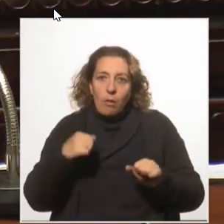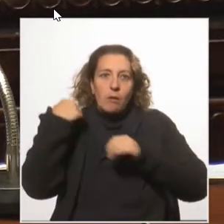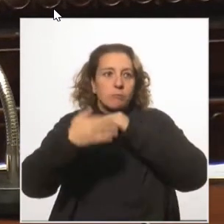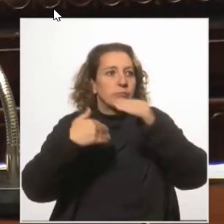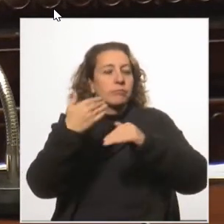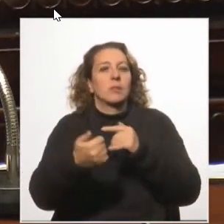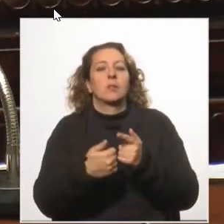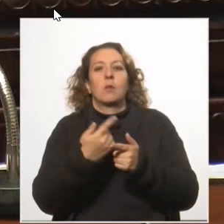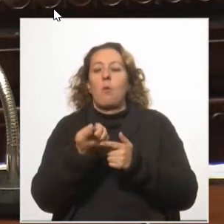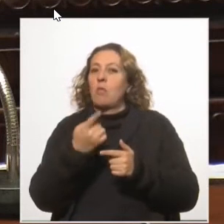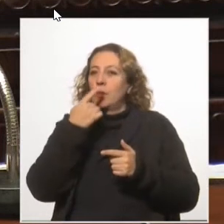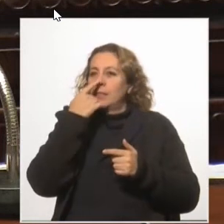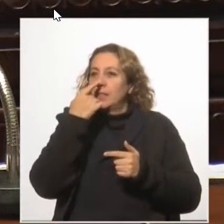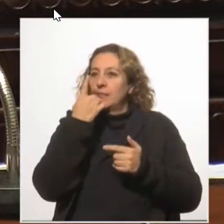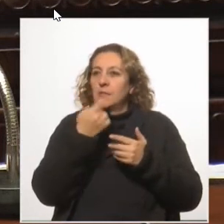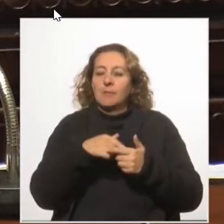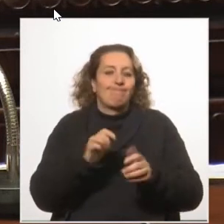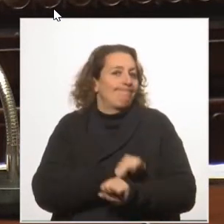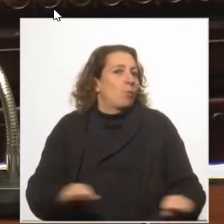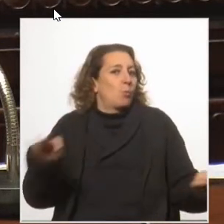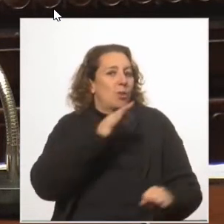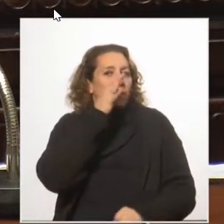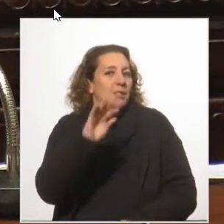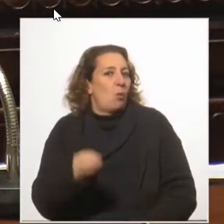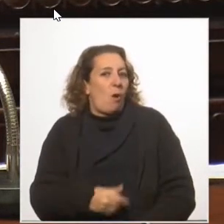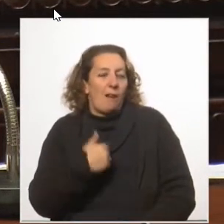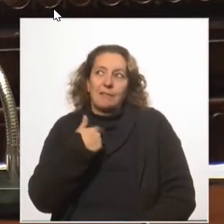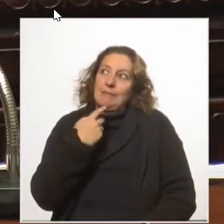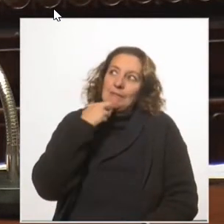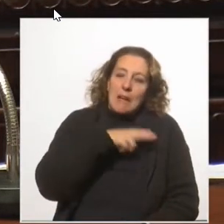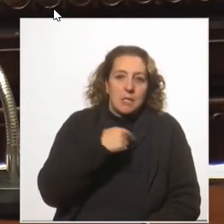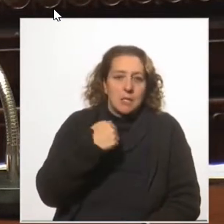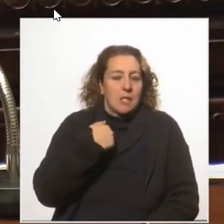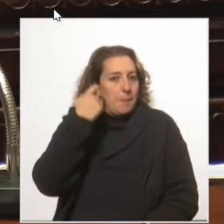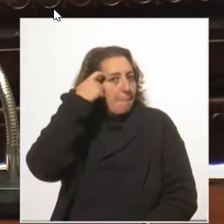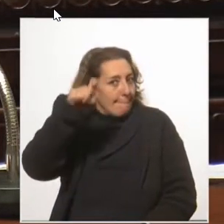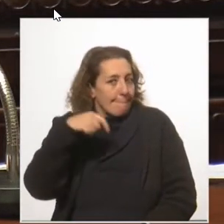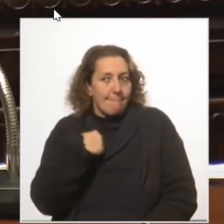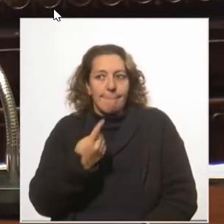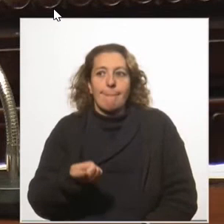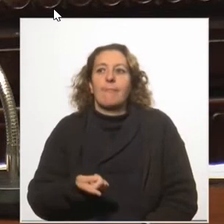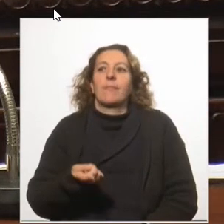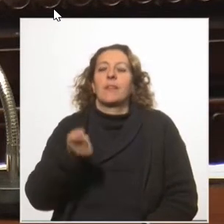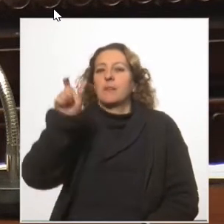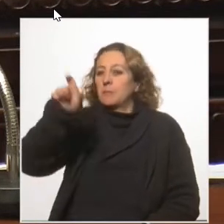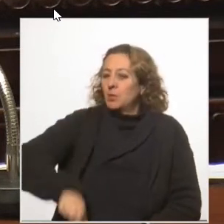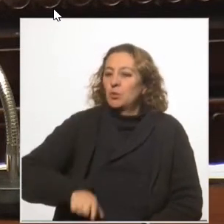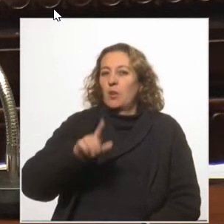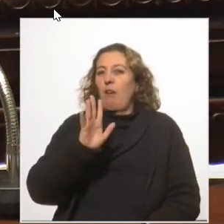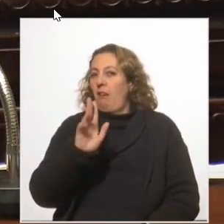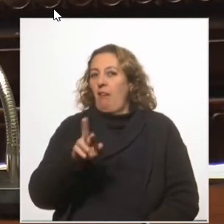intereses inconfesables, se intenta falsear ideas o etiquetar a figuras aún de la talla de José Enrique